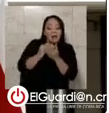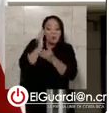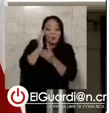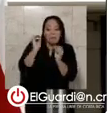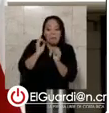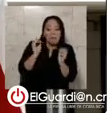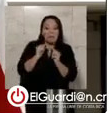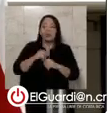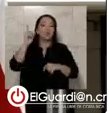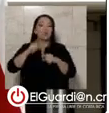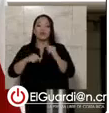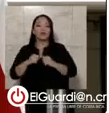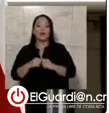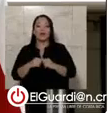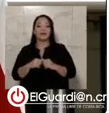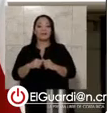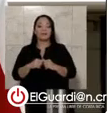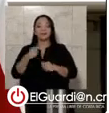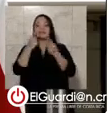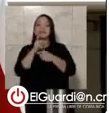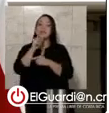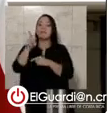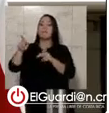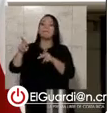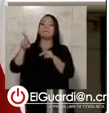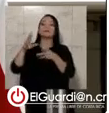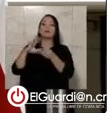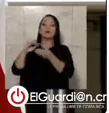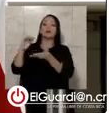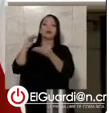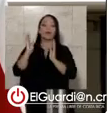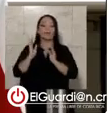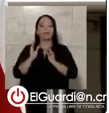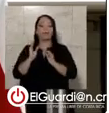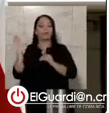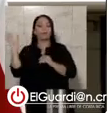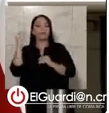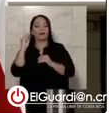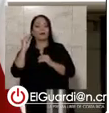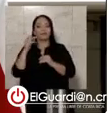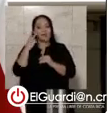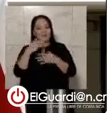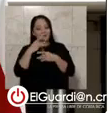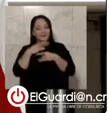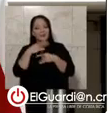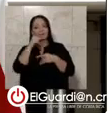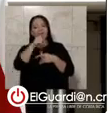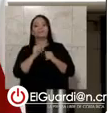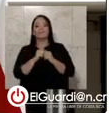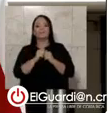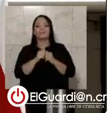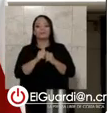reportar ¿cómo se llama? Las fuentes, pero que se lo dijeron. Y el Universal de México, prensa hermana de